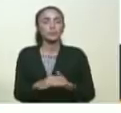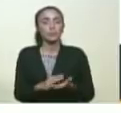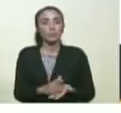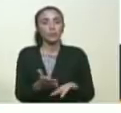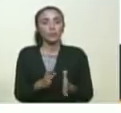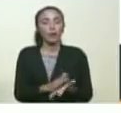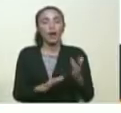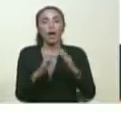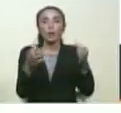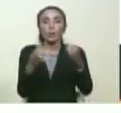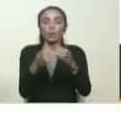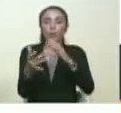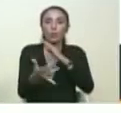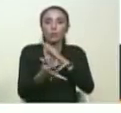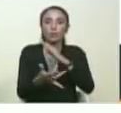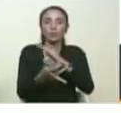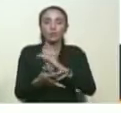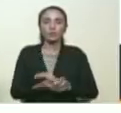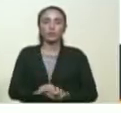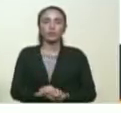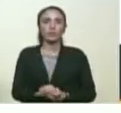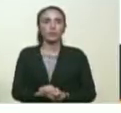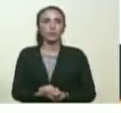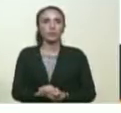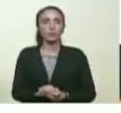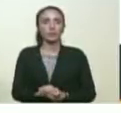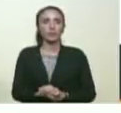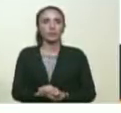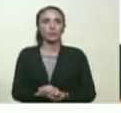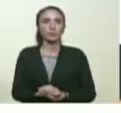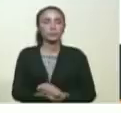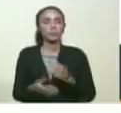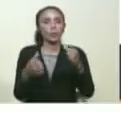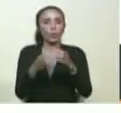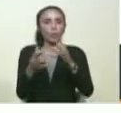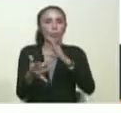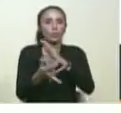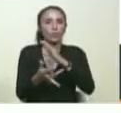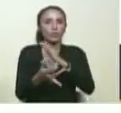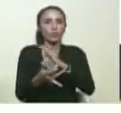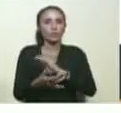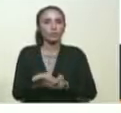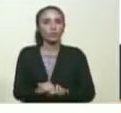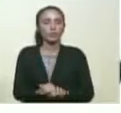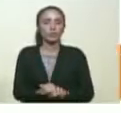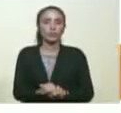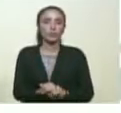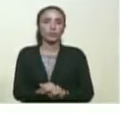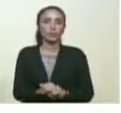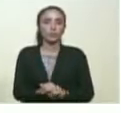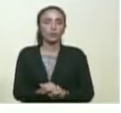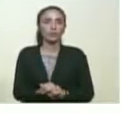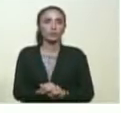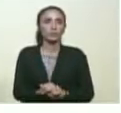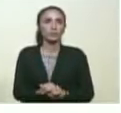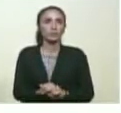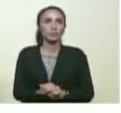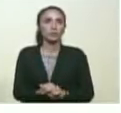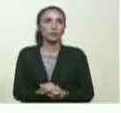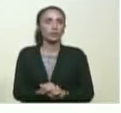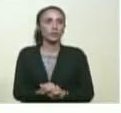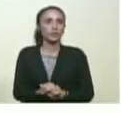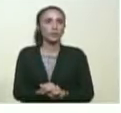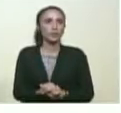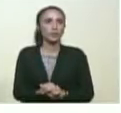equipos técnicos, tanto de Ciencia y Tecnología, como de CAN TV, como de Finanzas, del Ministerio, de la Vicepresidencia, han